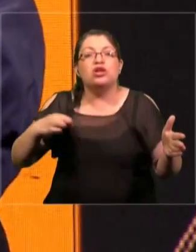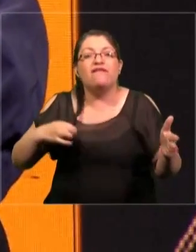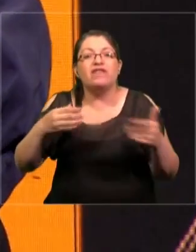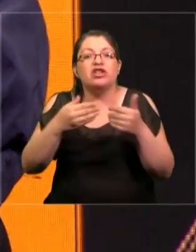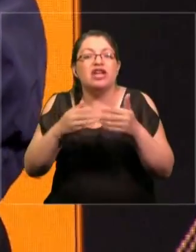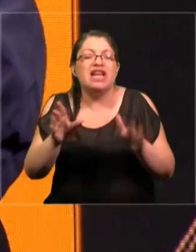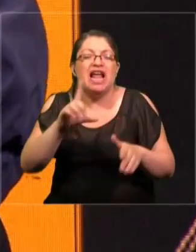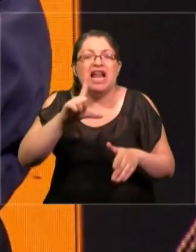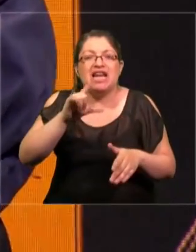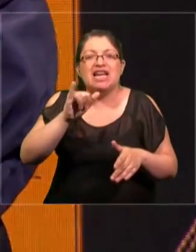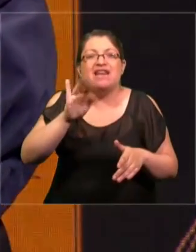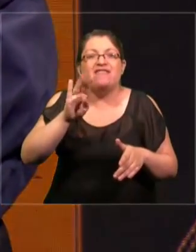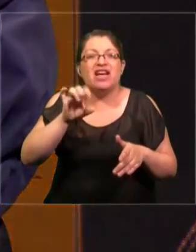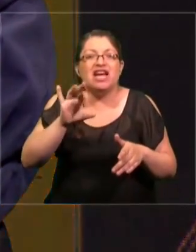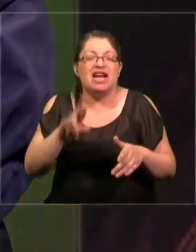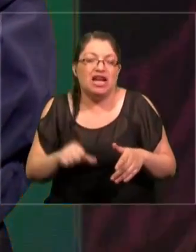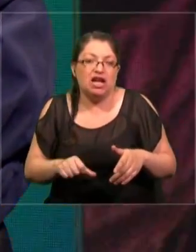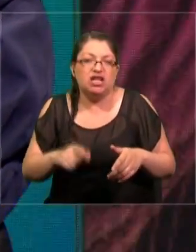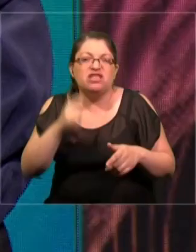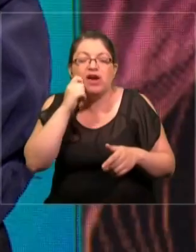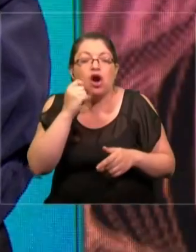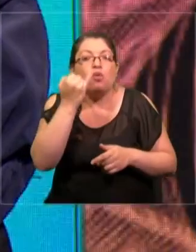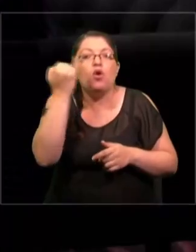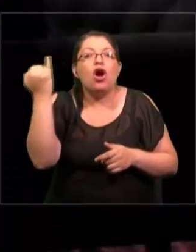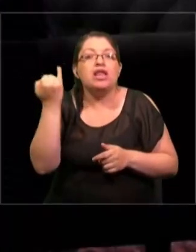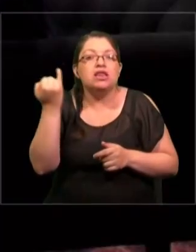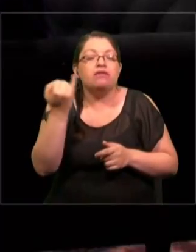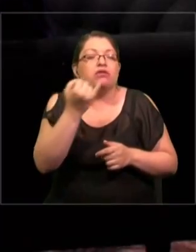decir, el ciudadano individuo.